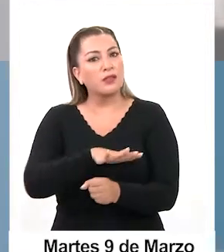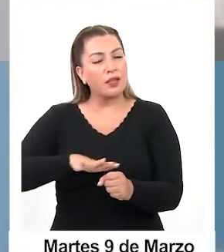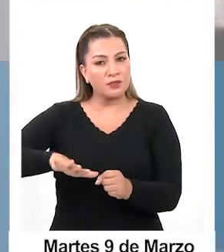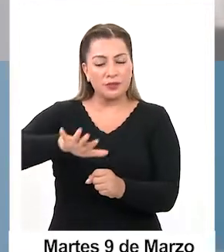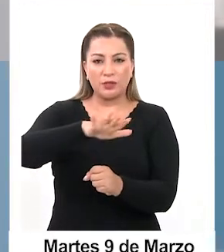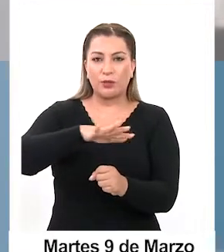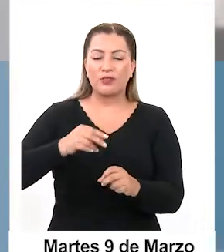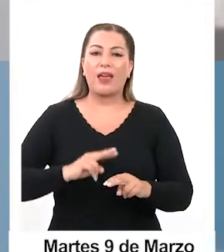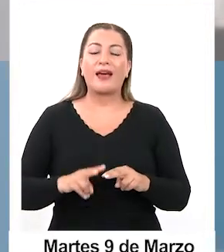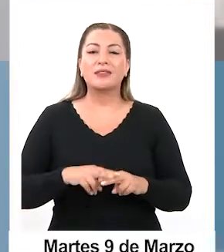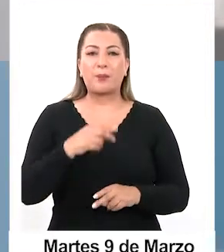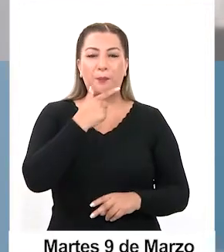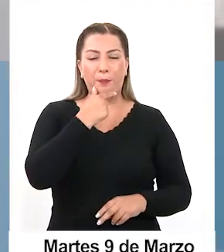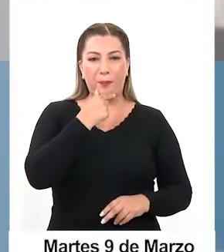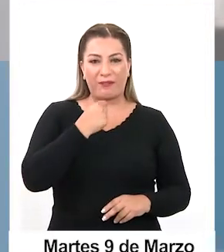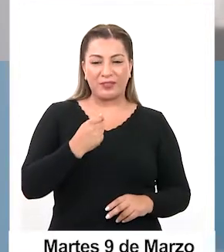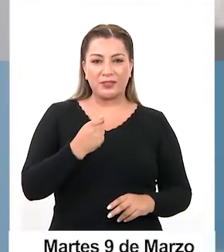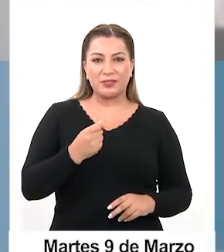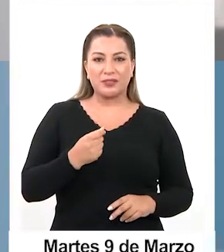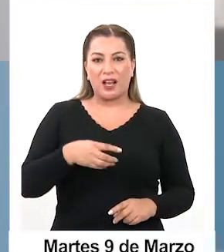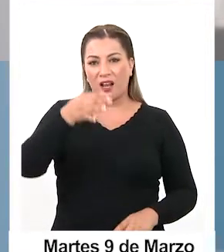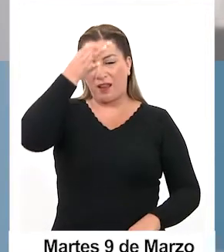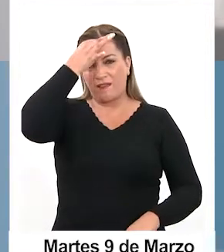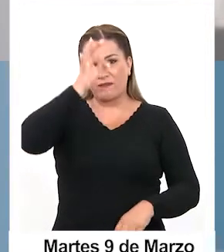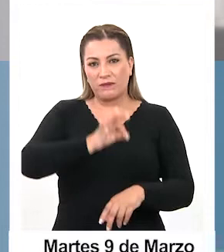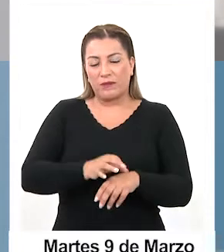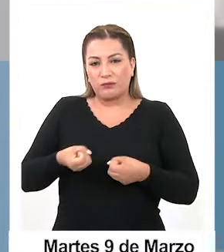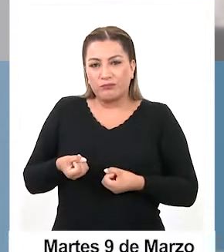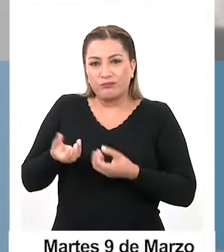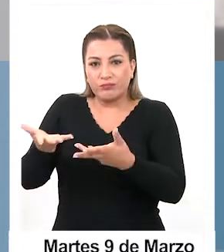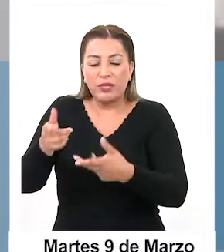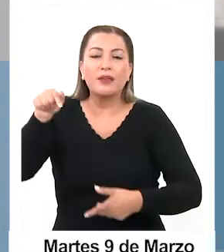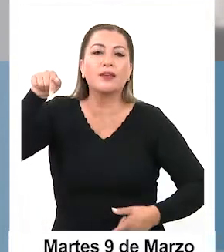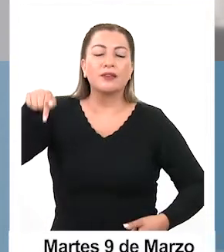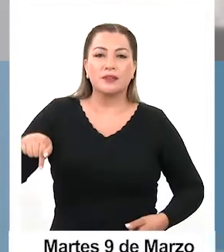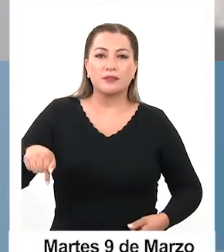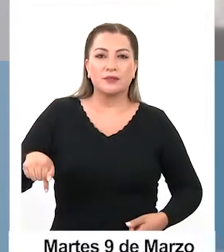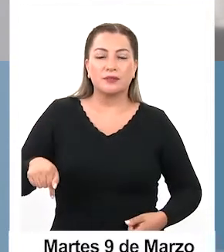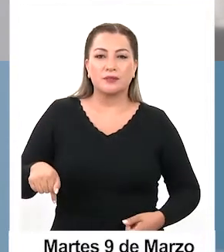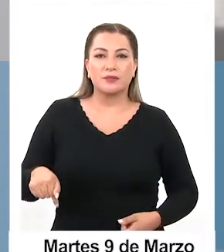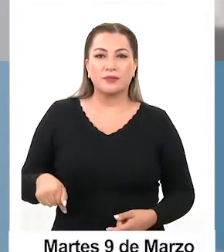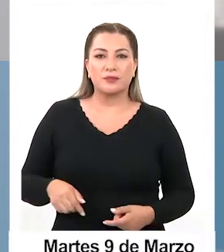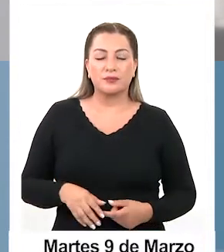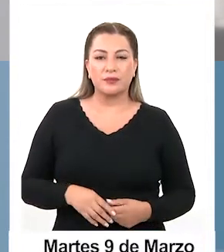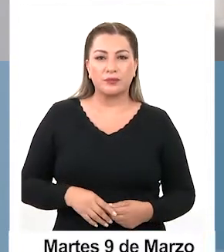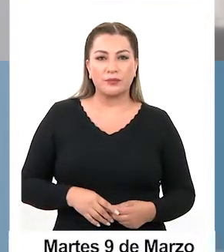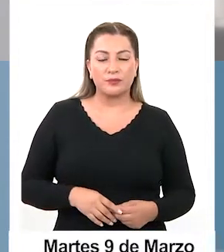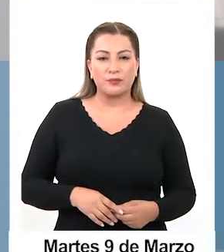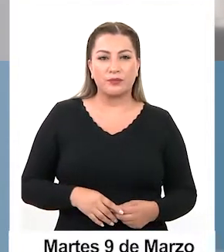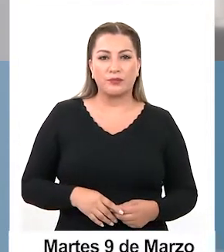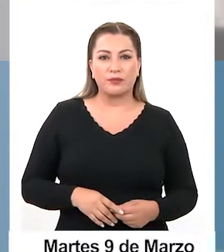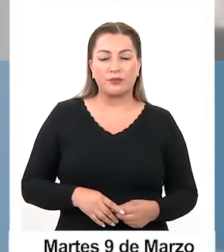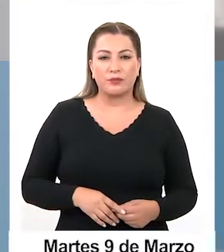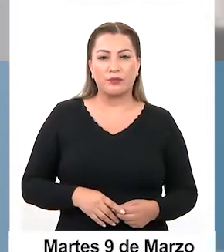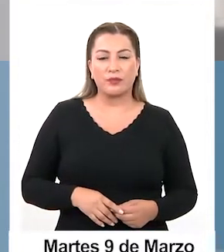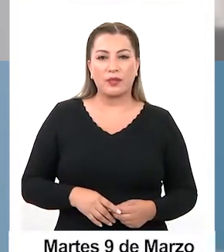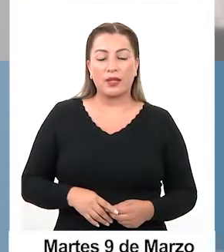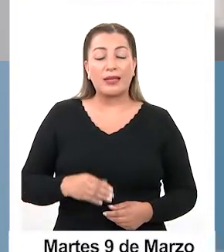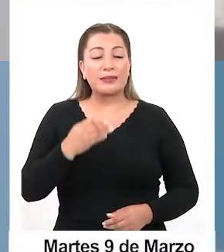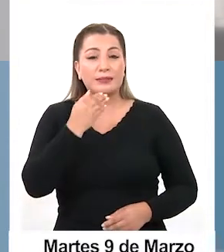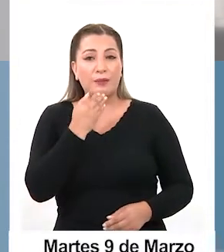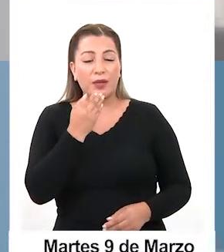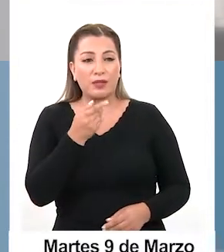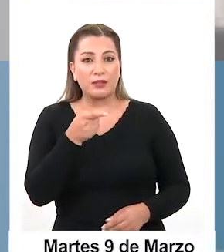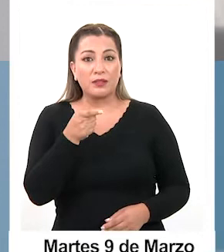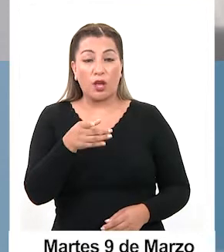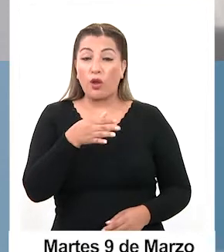hacen más fácil la transmisibilidad del virus, sin duda que nos condiciona. Pero también, y